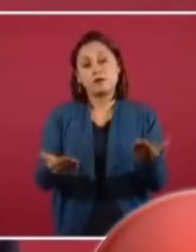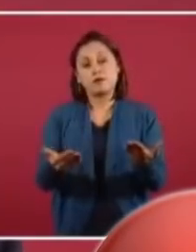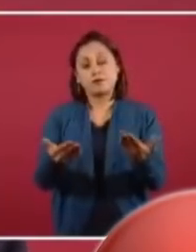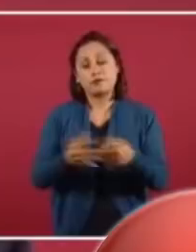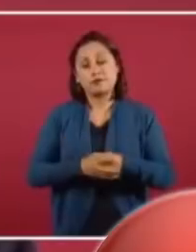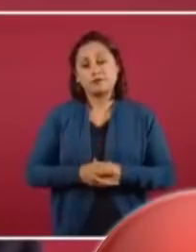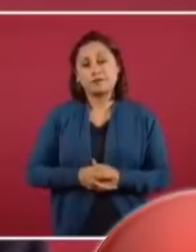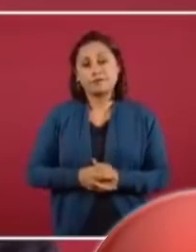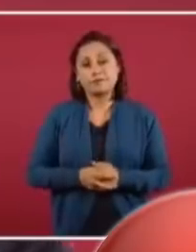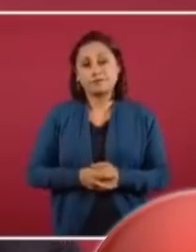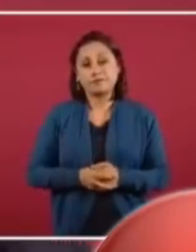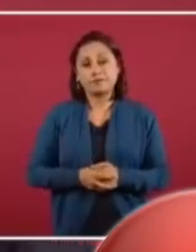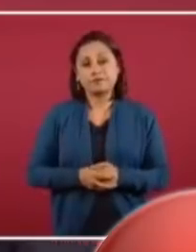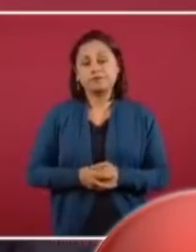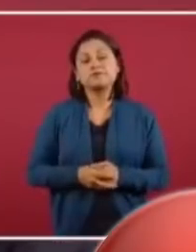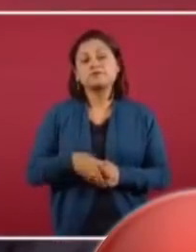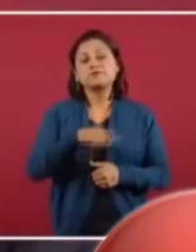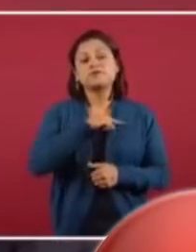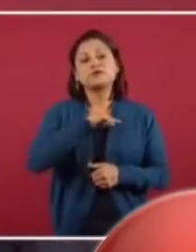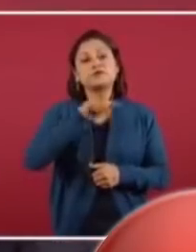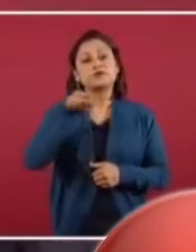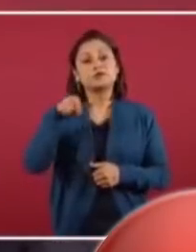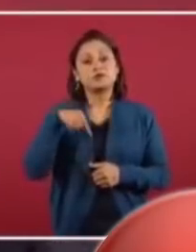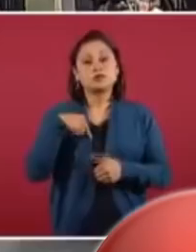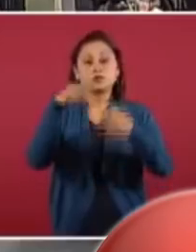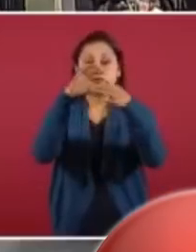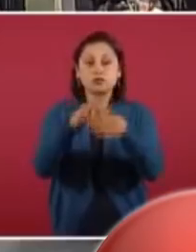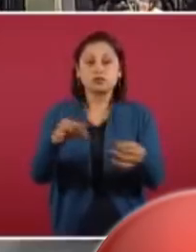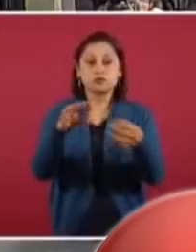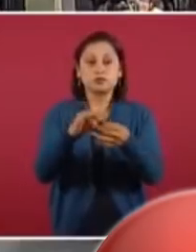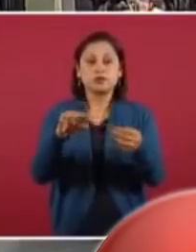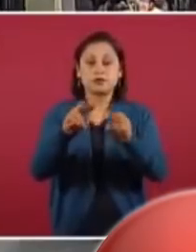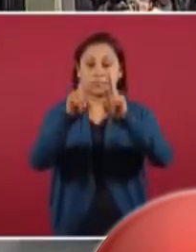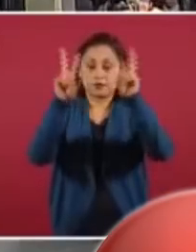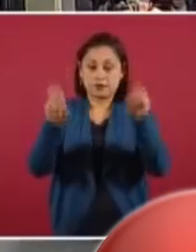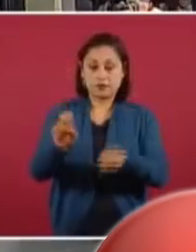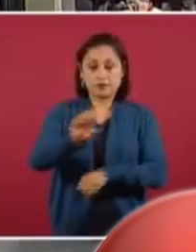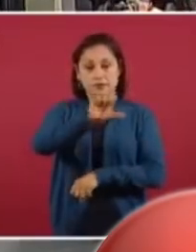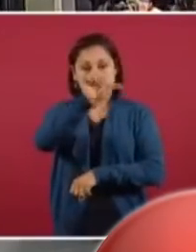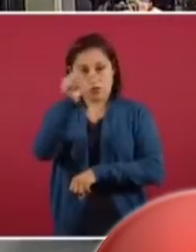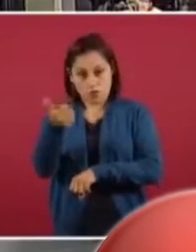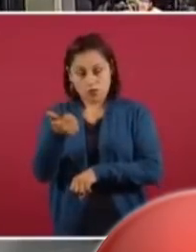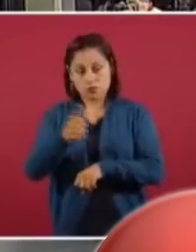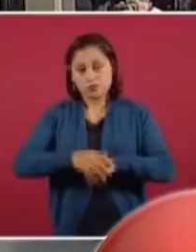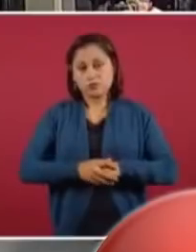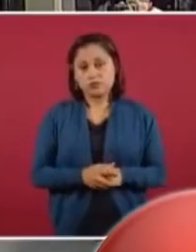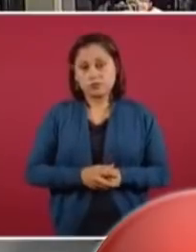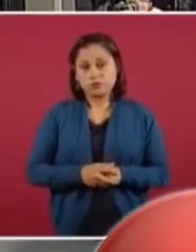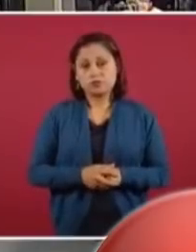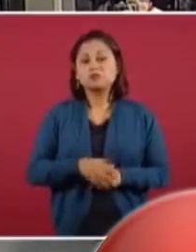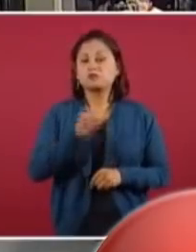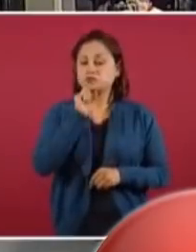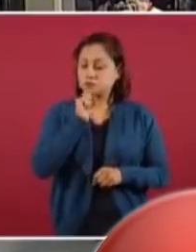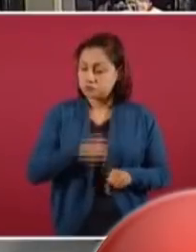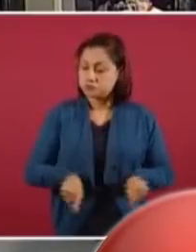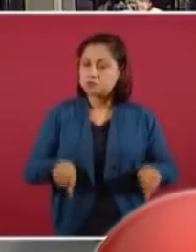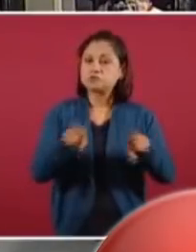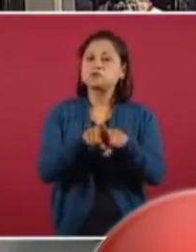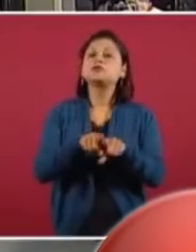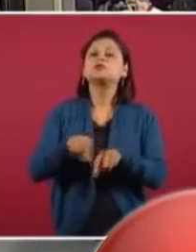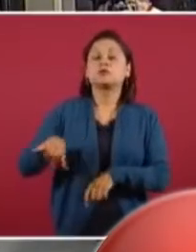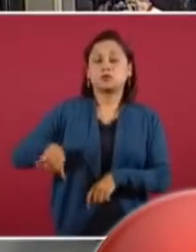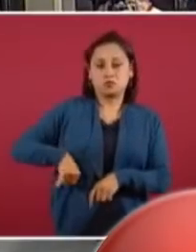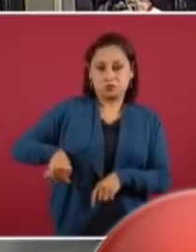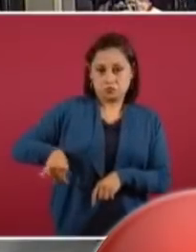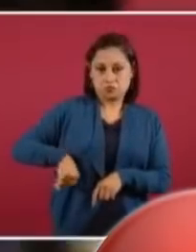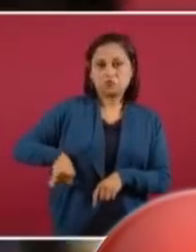vamos a abordar otros asuntos que son de interés